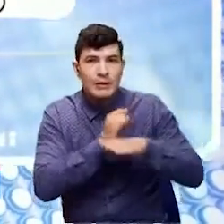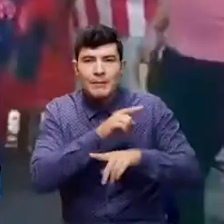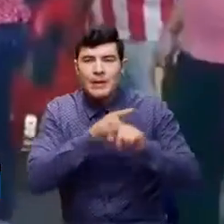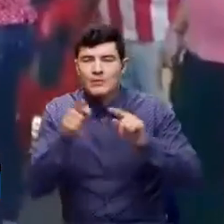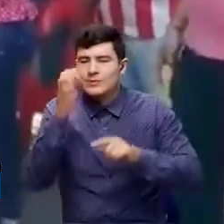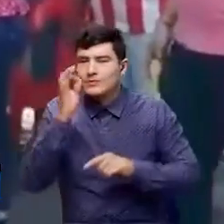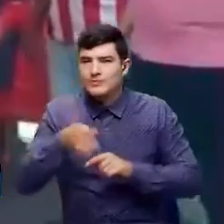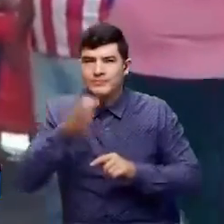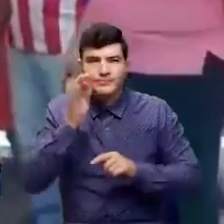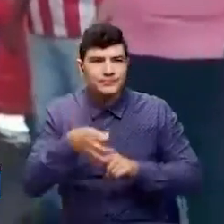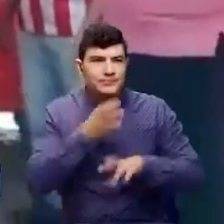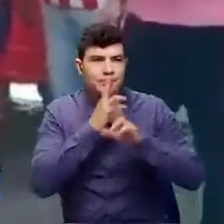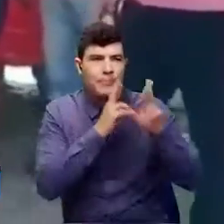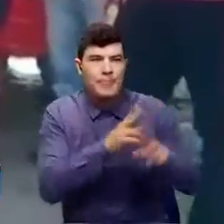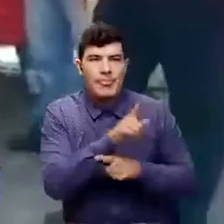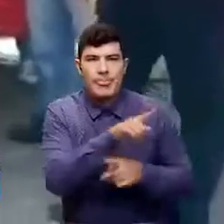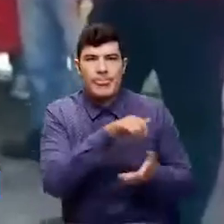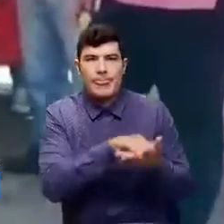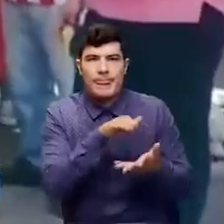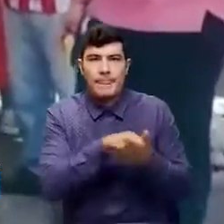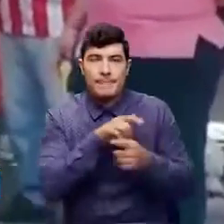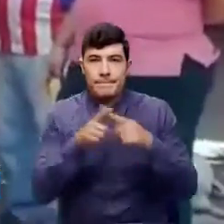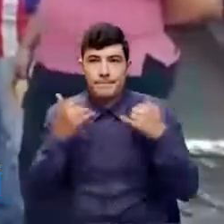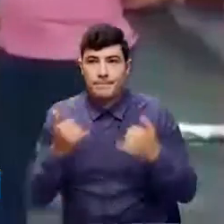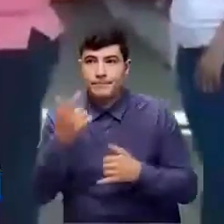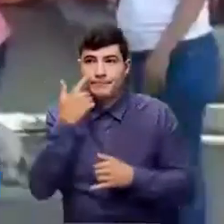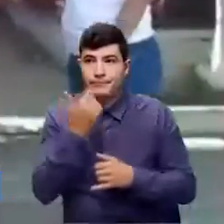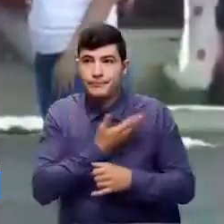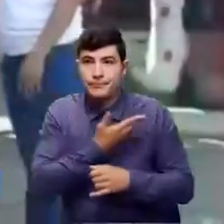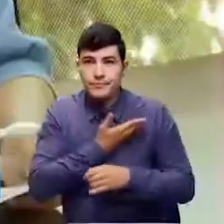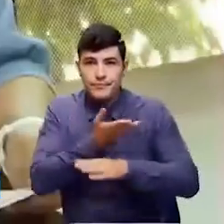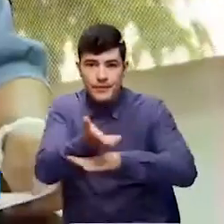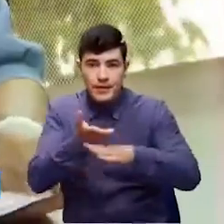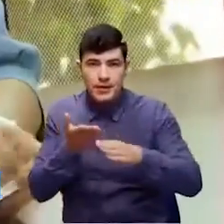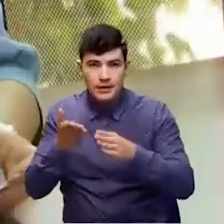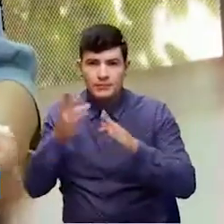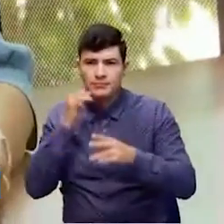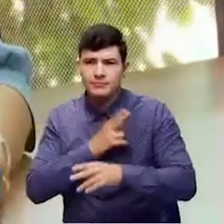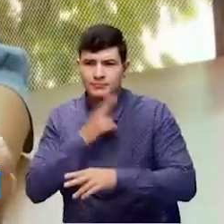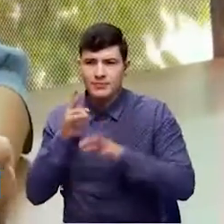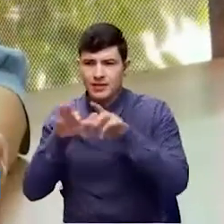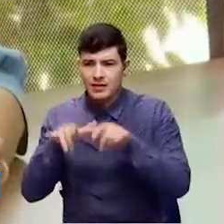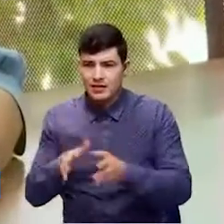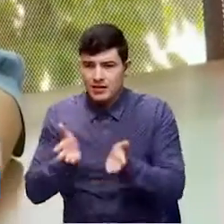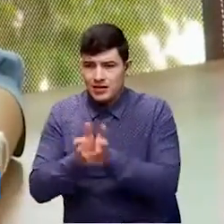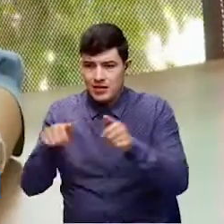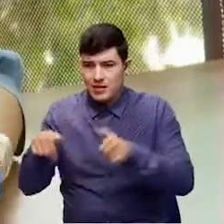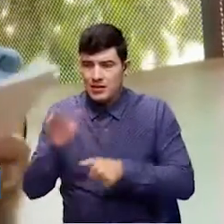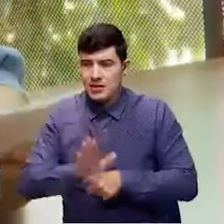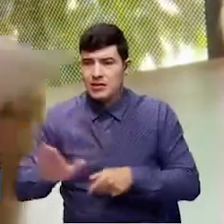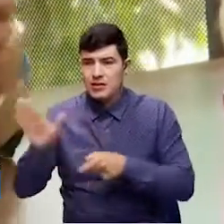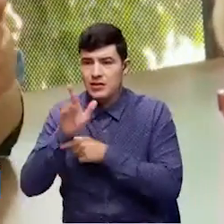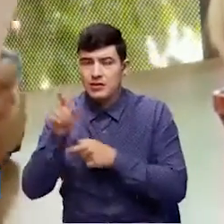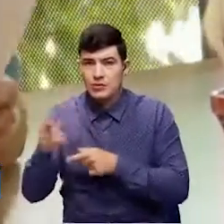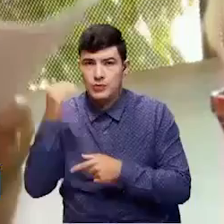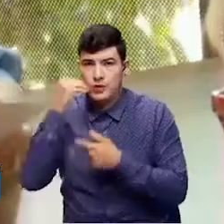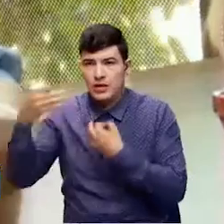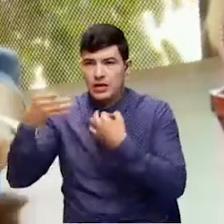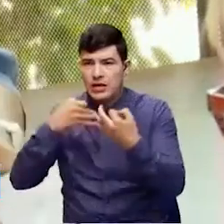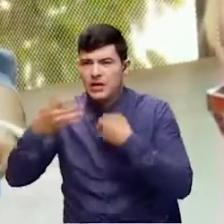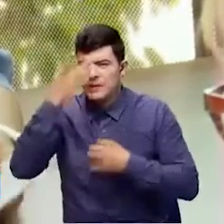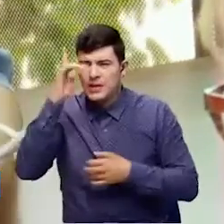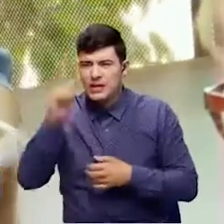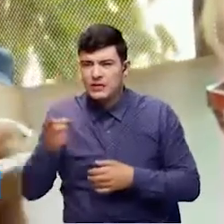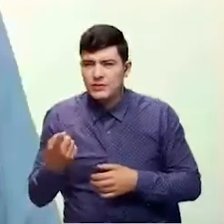misma los padres de familia exigen hoy el compromiso por parte de la secretaria de educación departamental ella nos explica el porqué de la ausencia